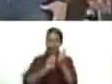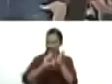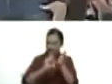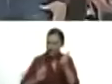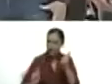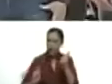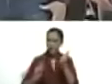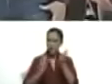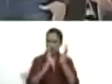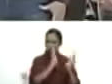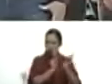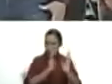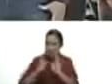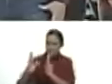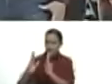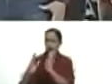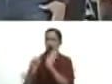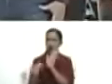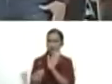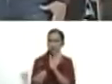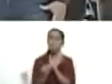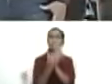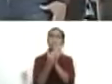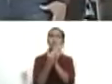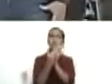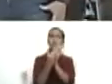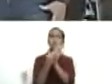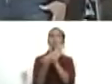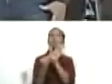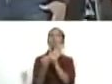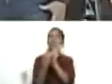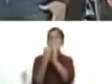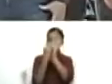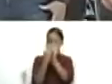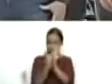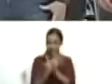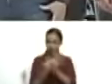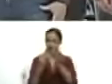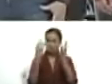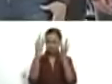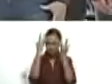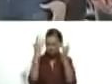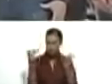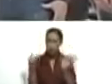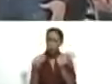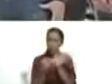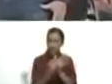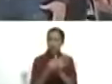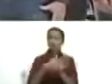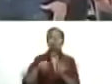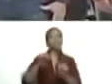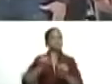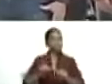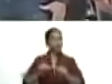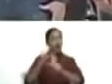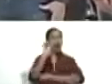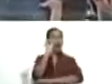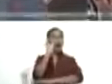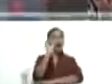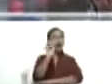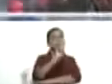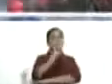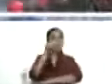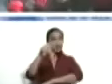planificar y realizar el pueblo de Venezuela en debate permanente, en asamblea.